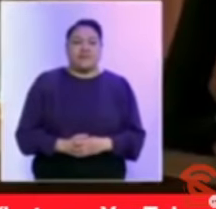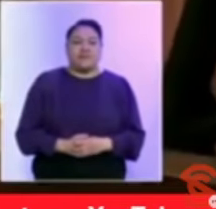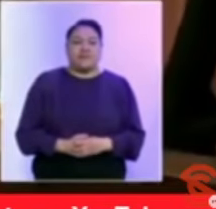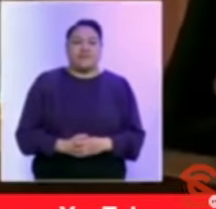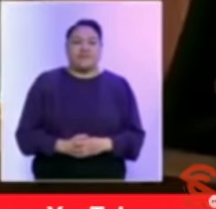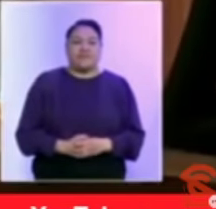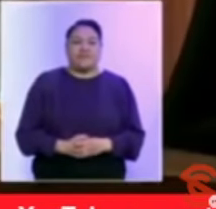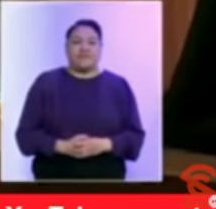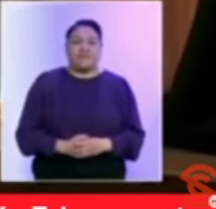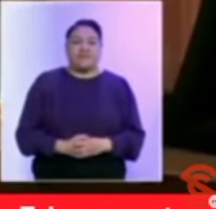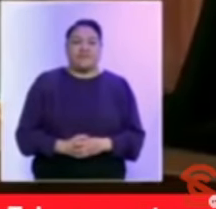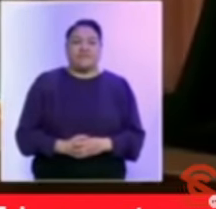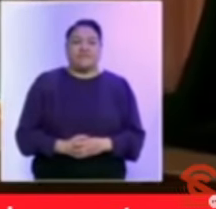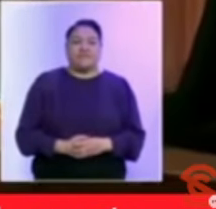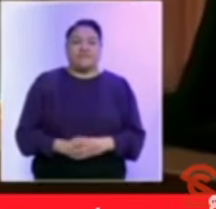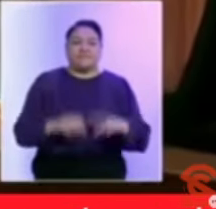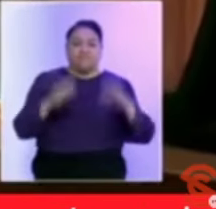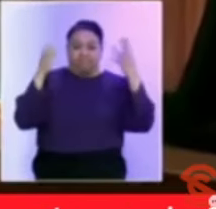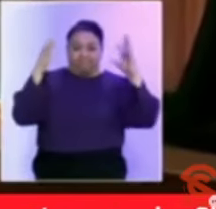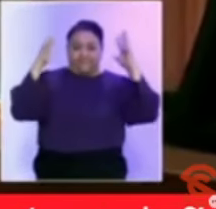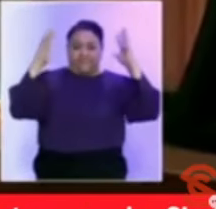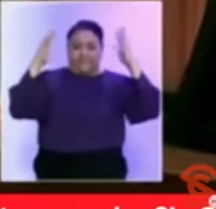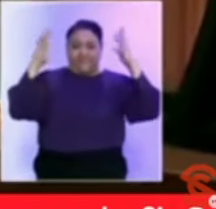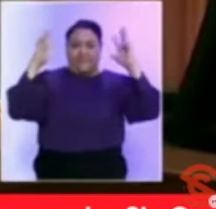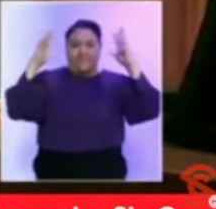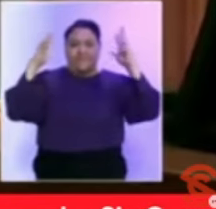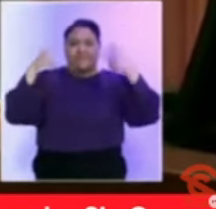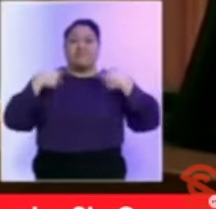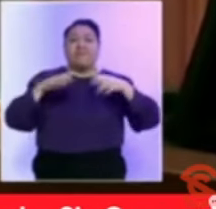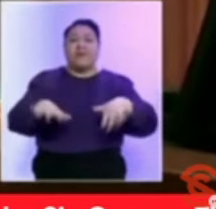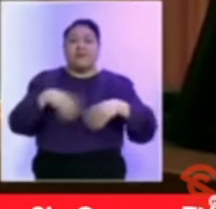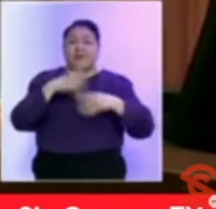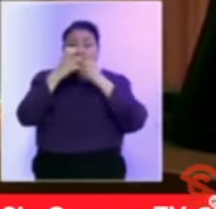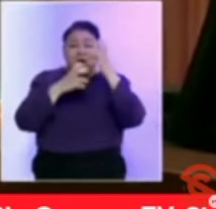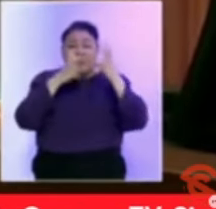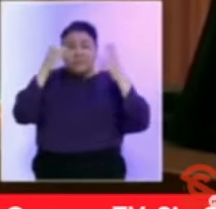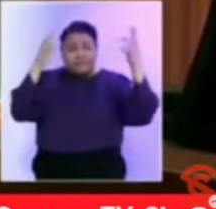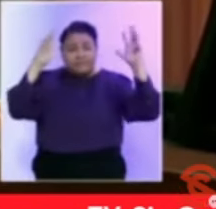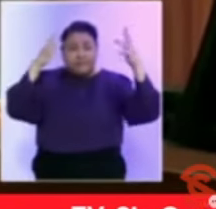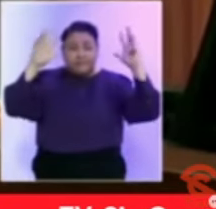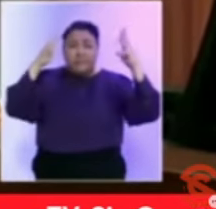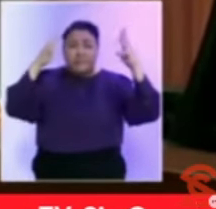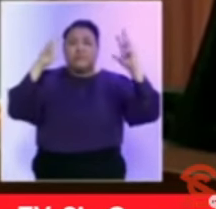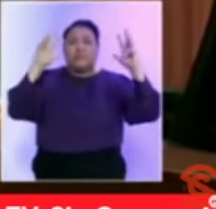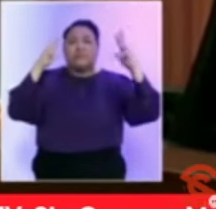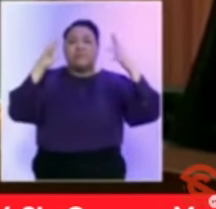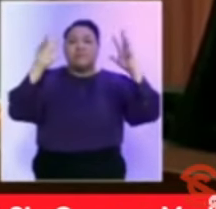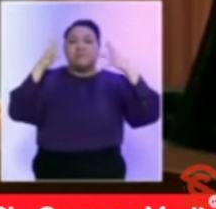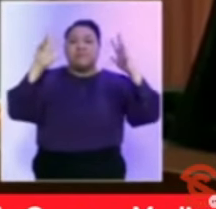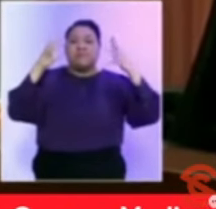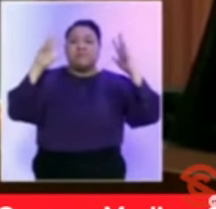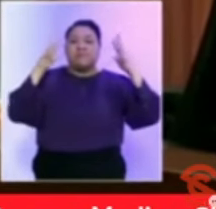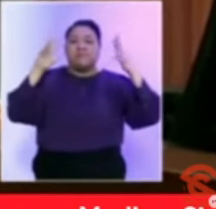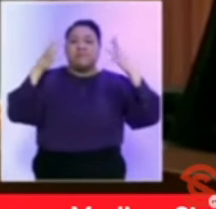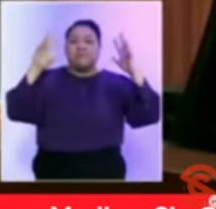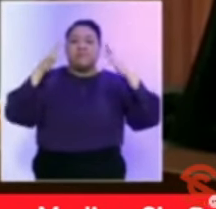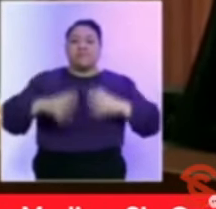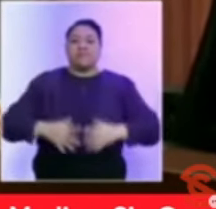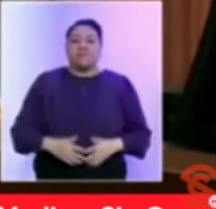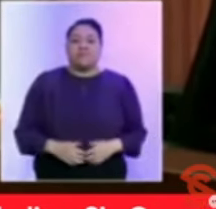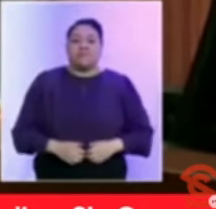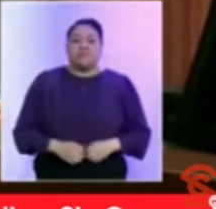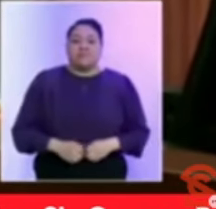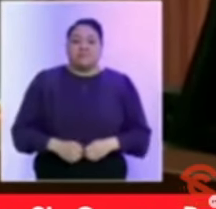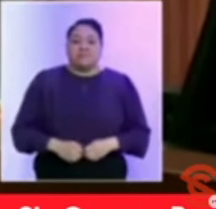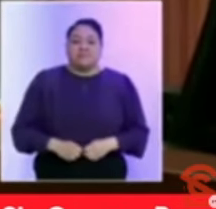88 vaya momento Paco Mira le están entregando en estos momentos la constancia de mayoría a